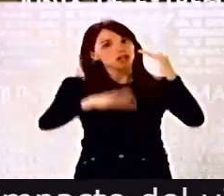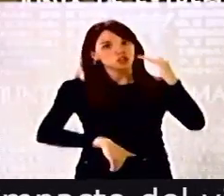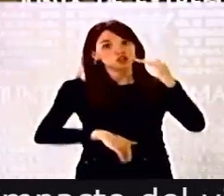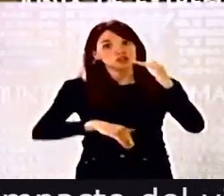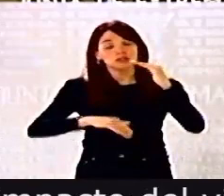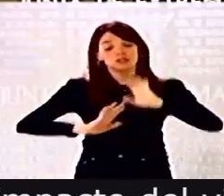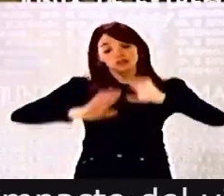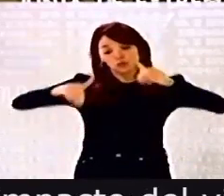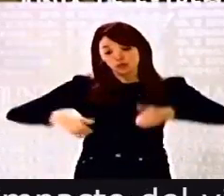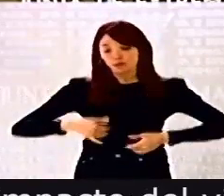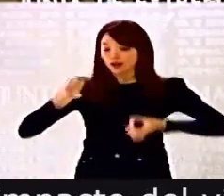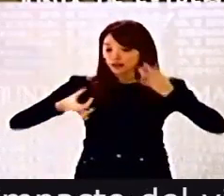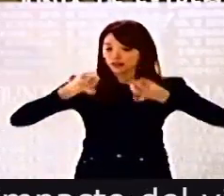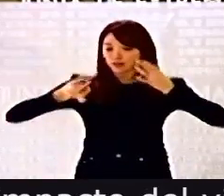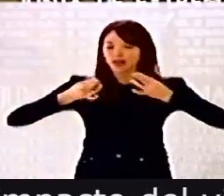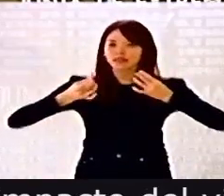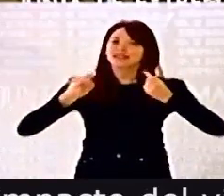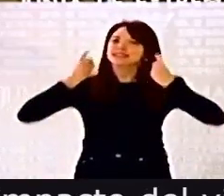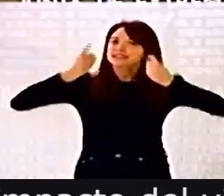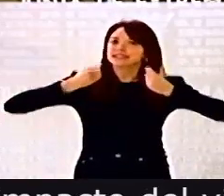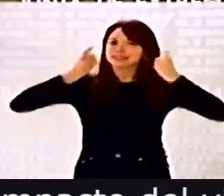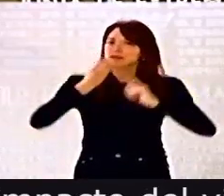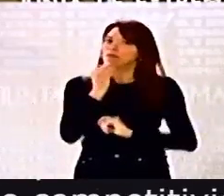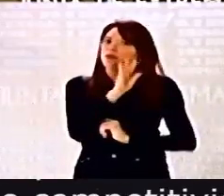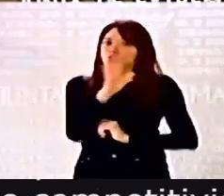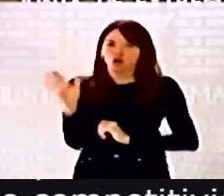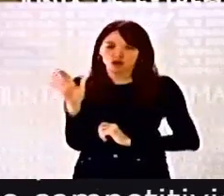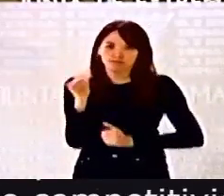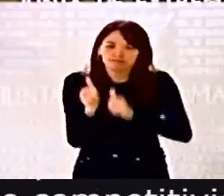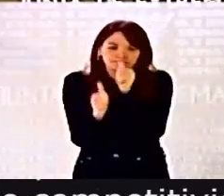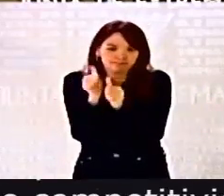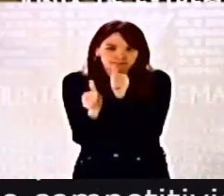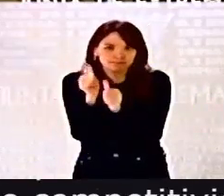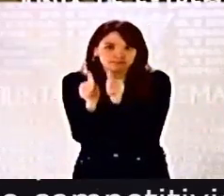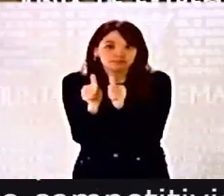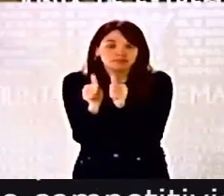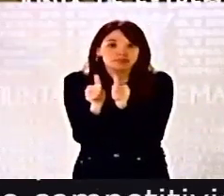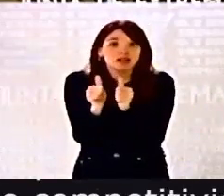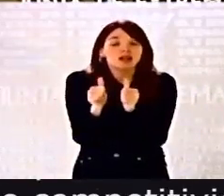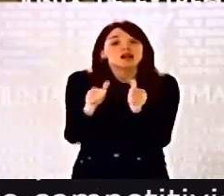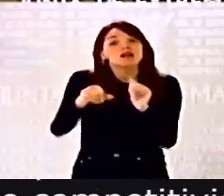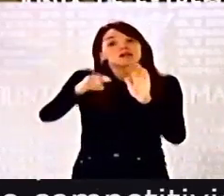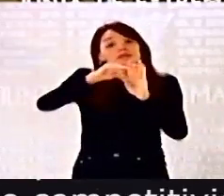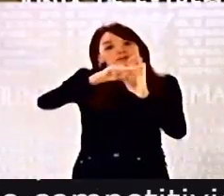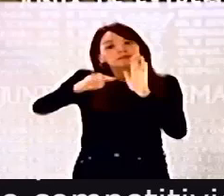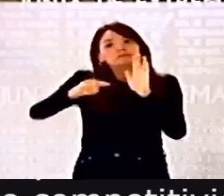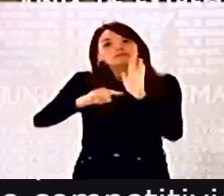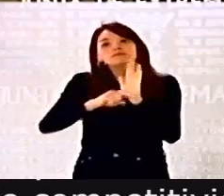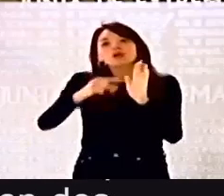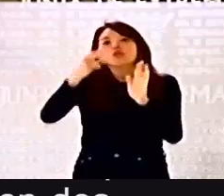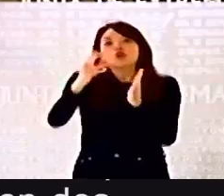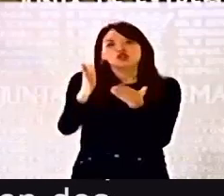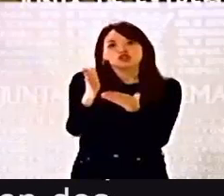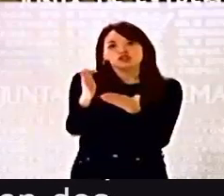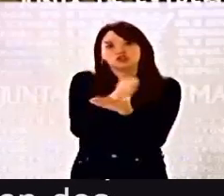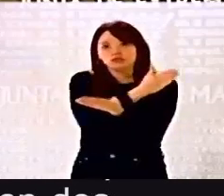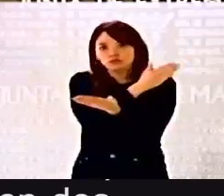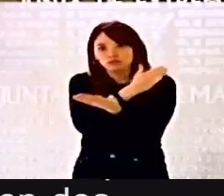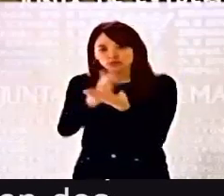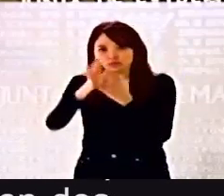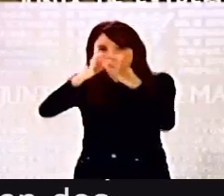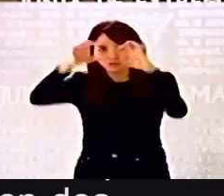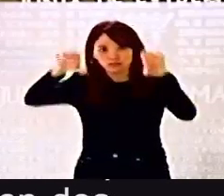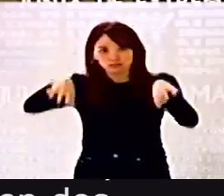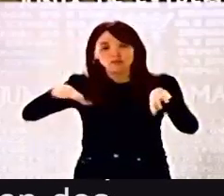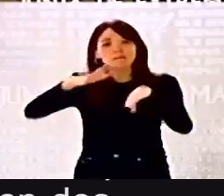de competitividad. Este paquete de medidas para el turismo se divide en dos momentos de la lucha contra el impacto de la crisis sanitaria en